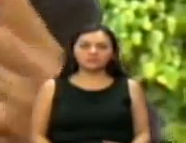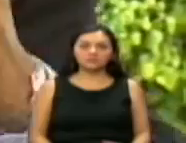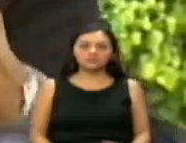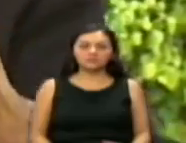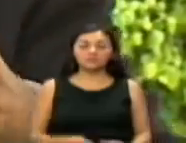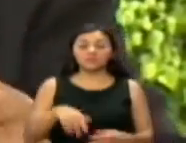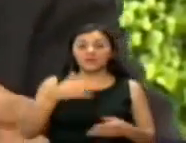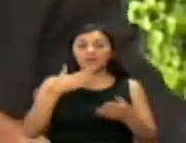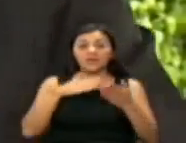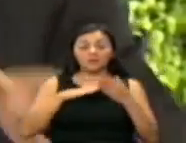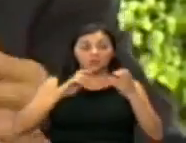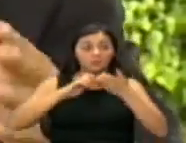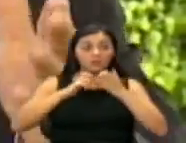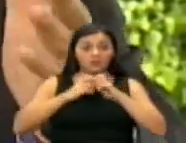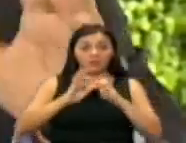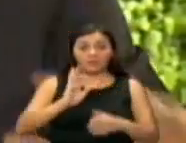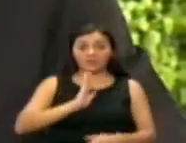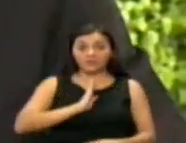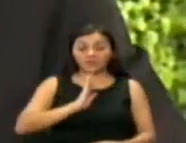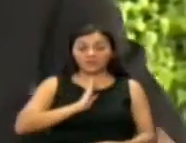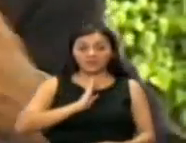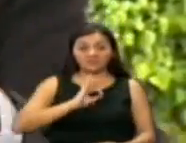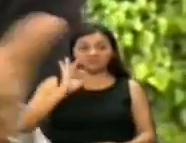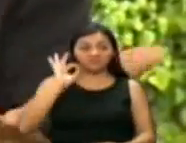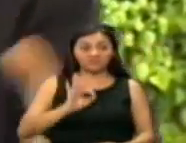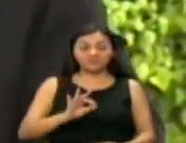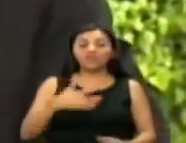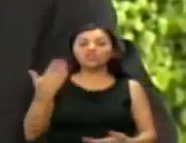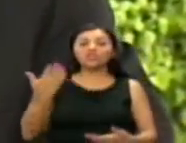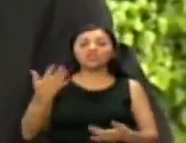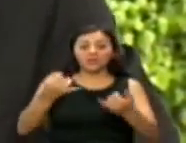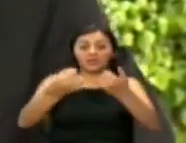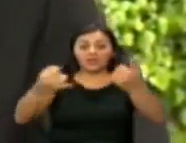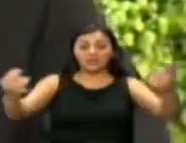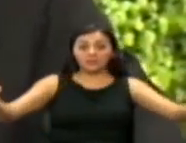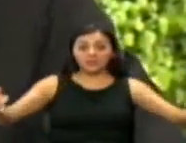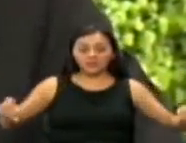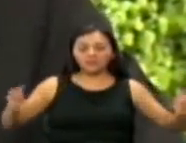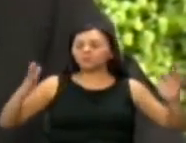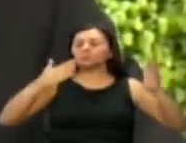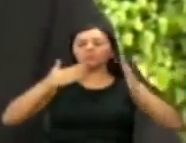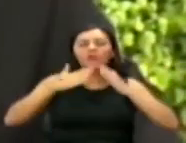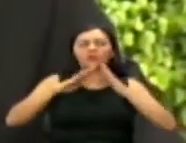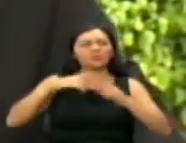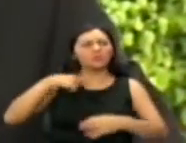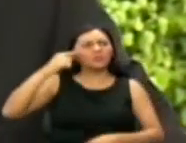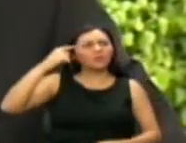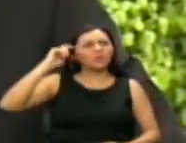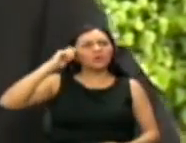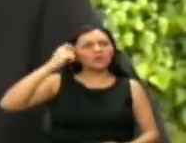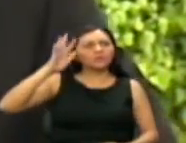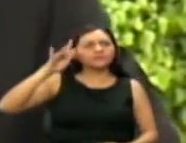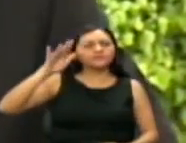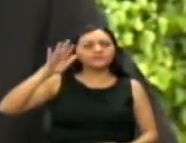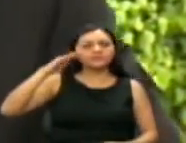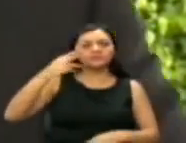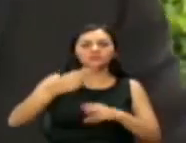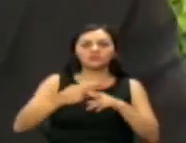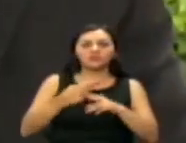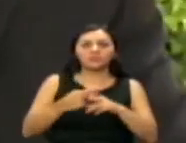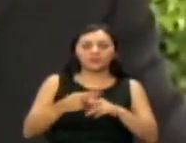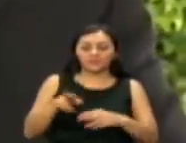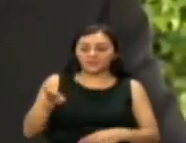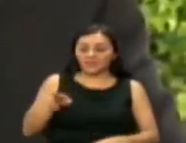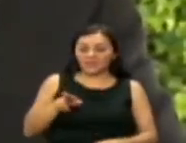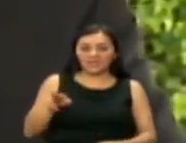indicios, elementos técnicos, contundentes, ¿dónde está el límite? Se utilizará aquello. Por ejemplo, un caso, no recuerdo exactamente dónde, era el río que había